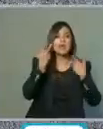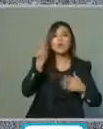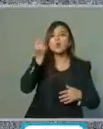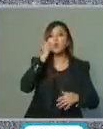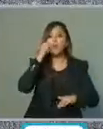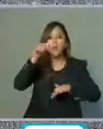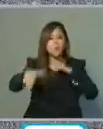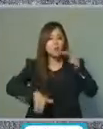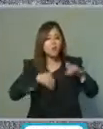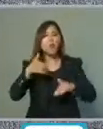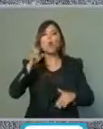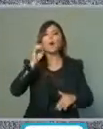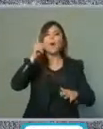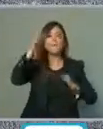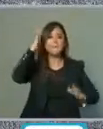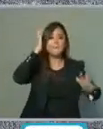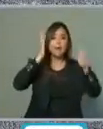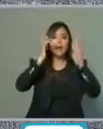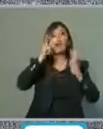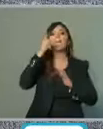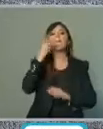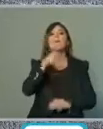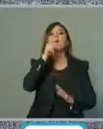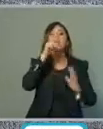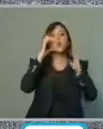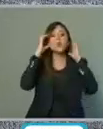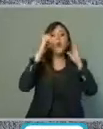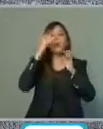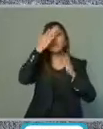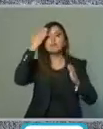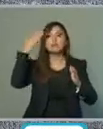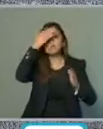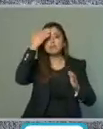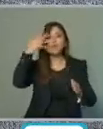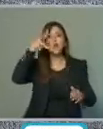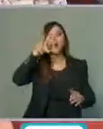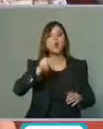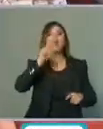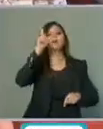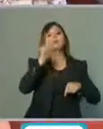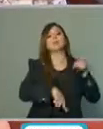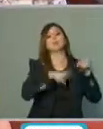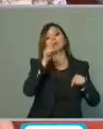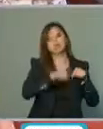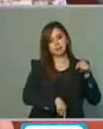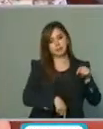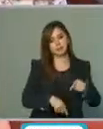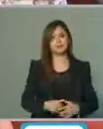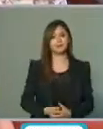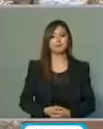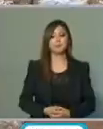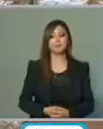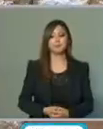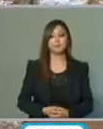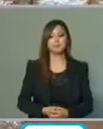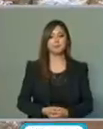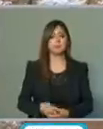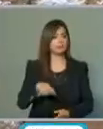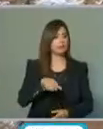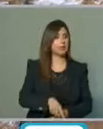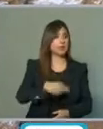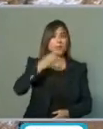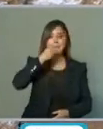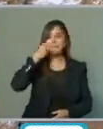te bañes, claro, no hay que tallar demasiado el área porque justamente lo vamos a difuminar demasiado, ¿no? La verdad es que está maravilloso, o sea, es